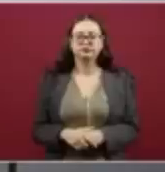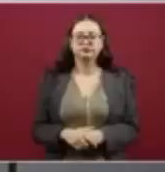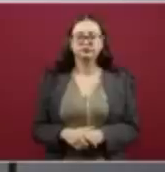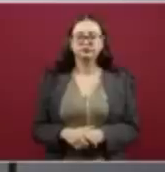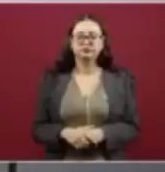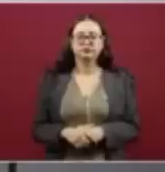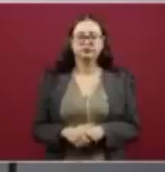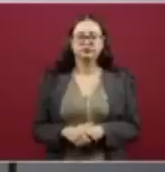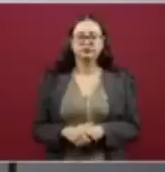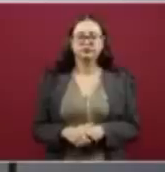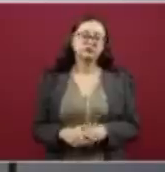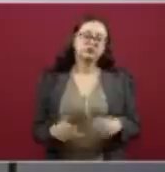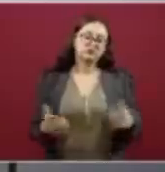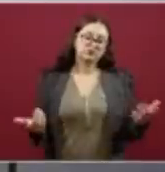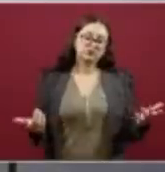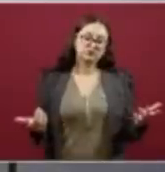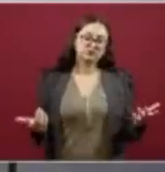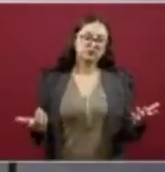esa es la